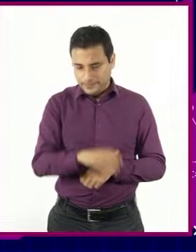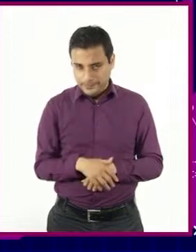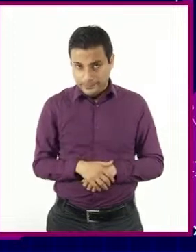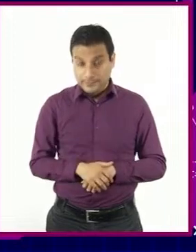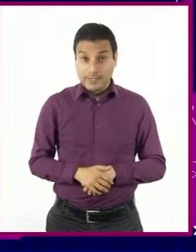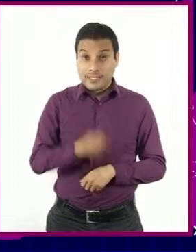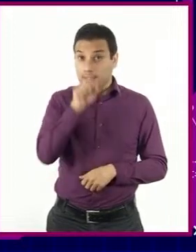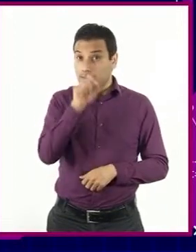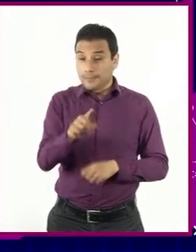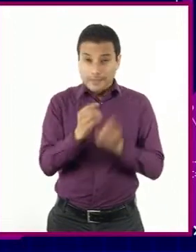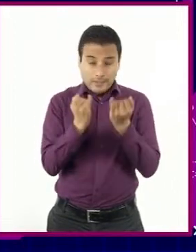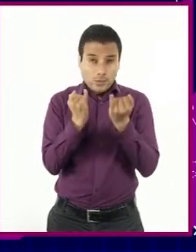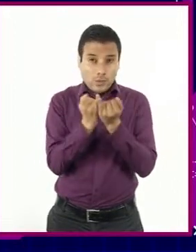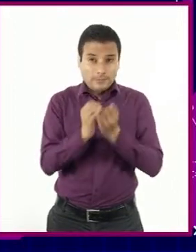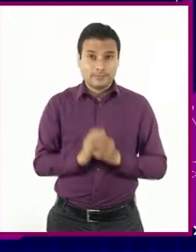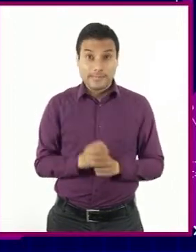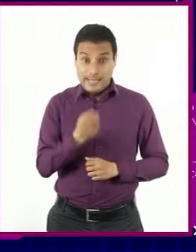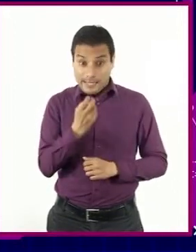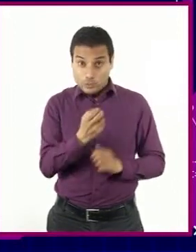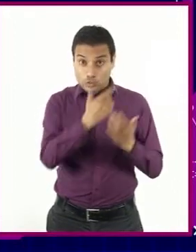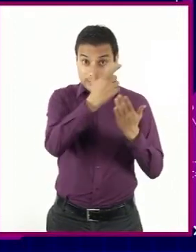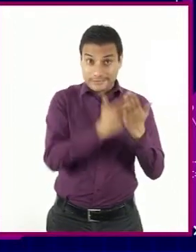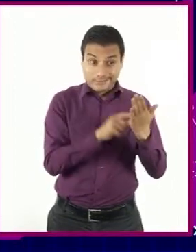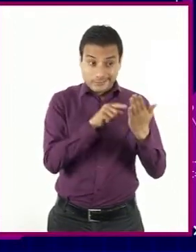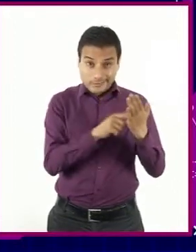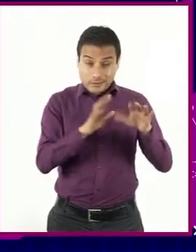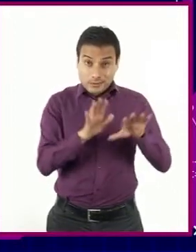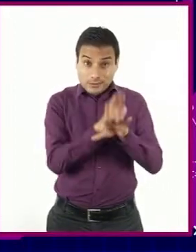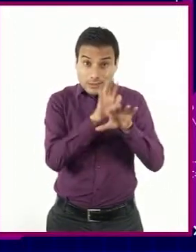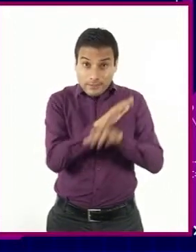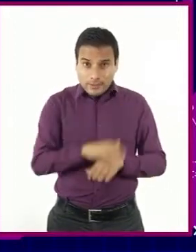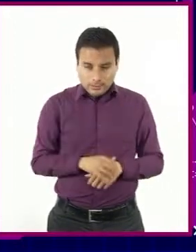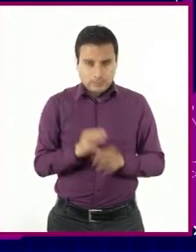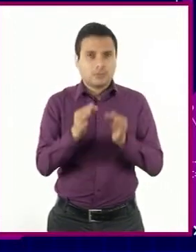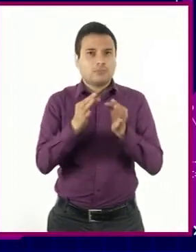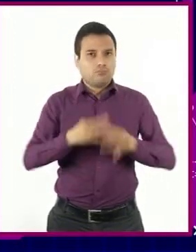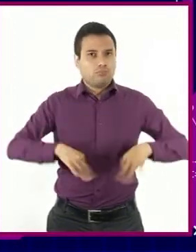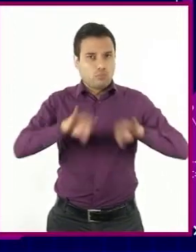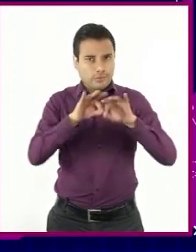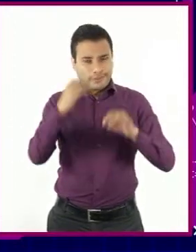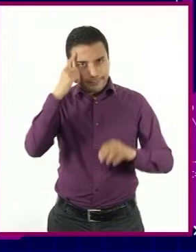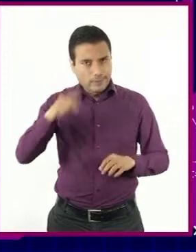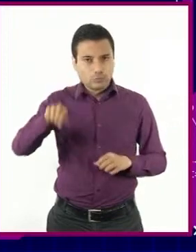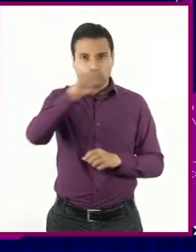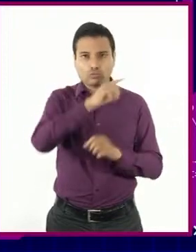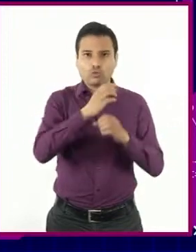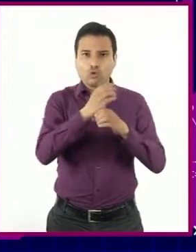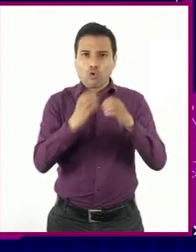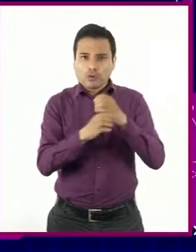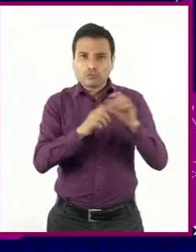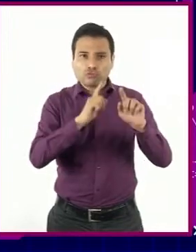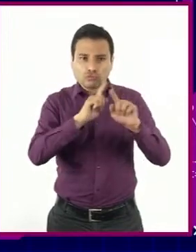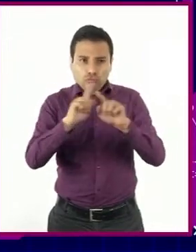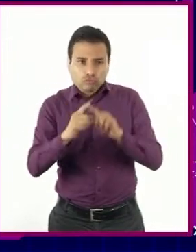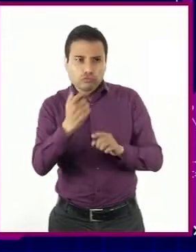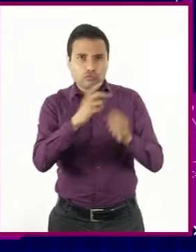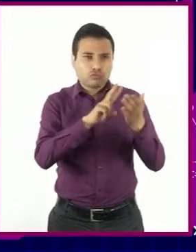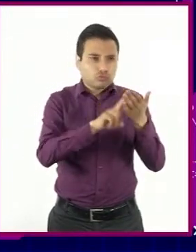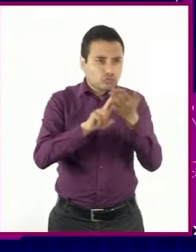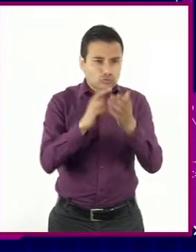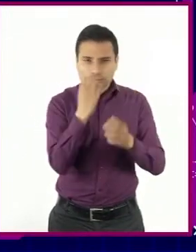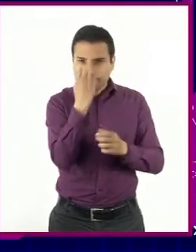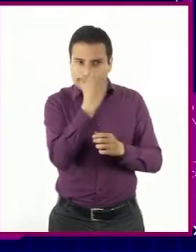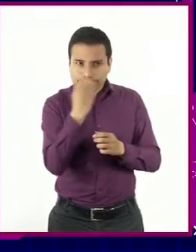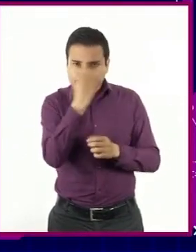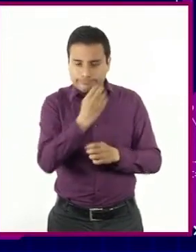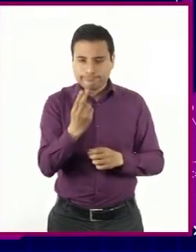Adicionalmente, las variaciones de este índice son un referente importante para la revisión de los precios de diversos bienes y servicios en la